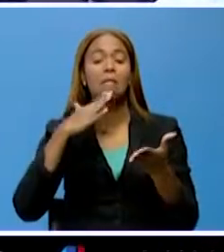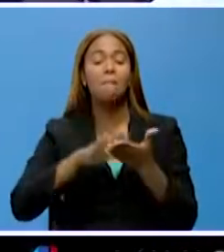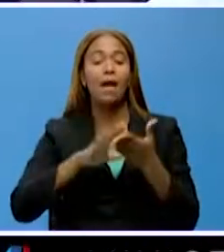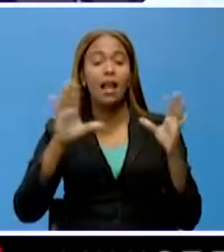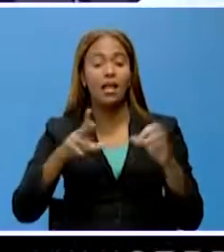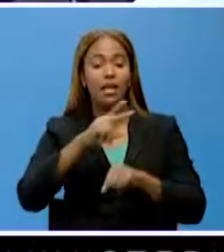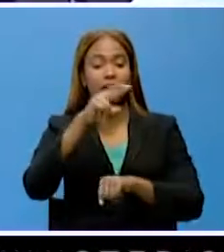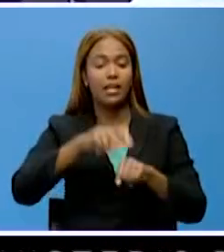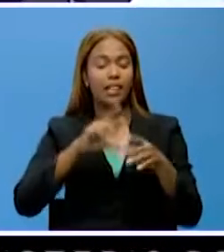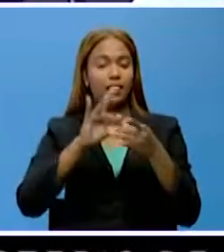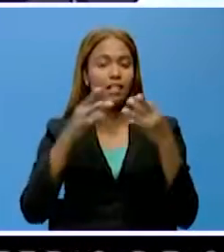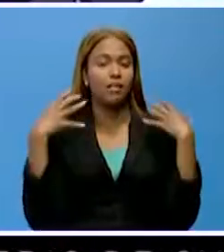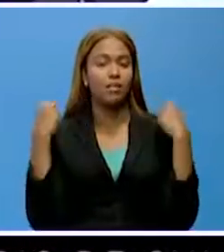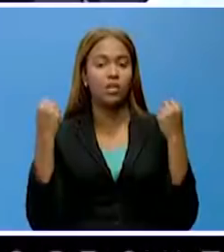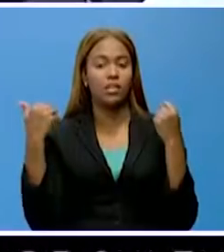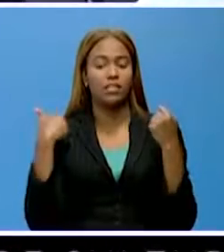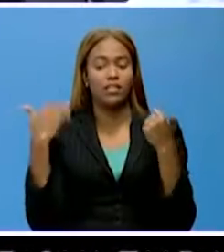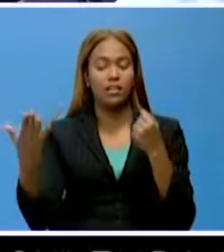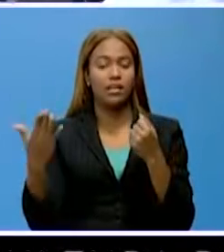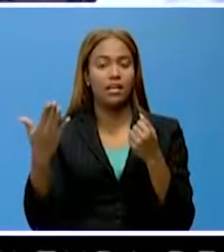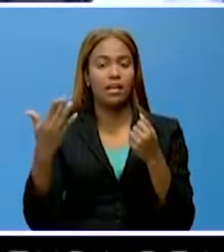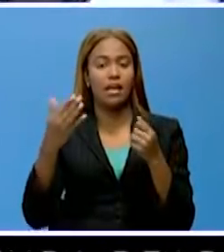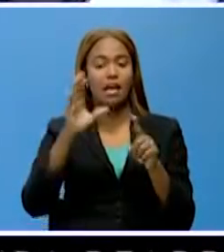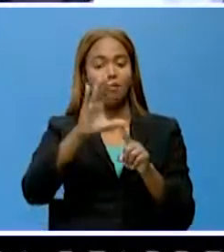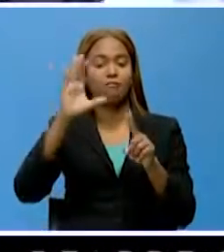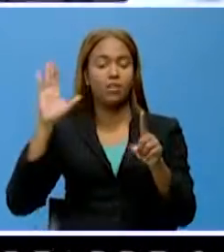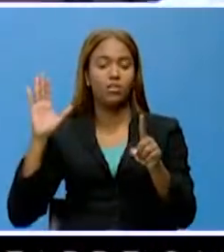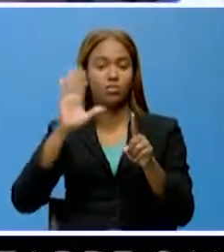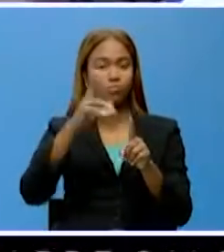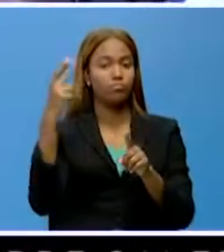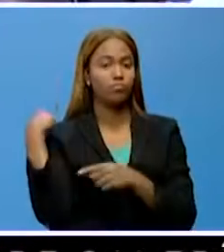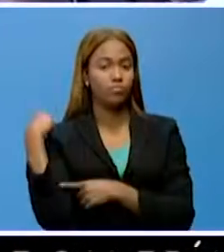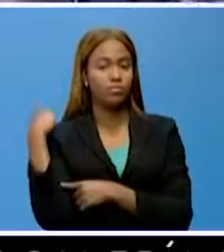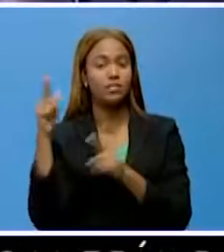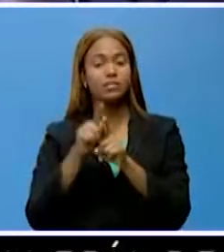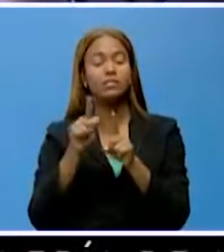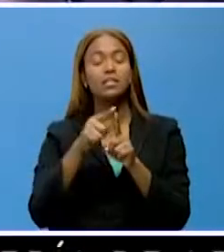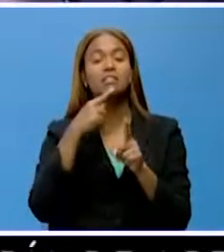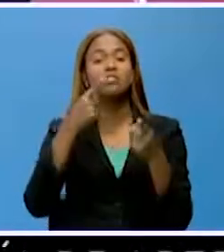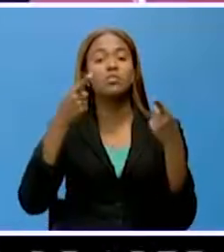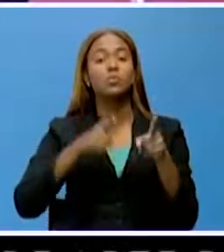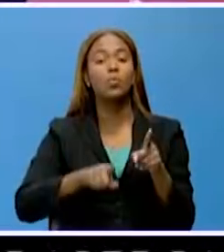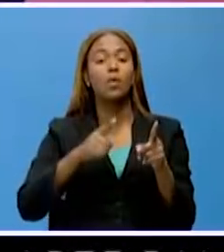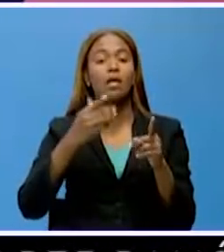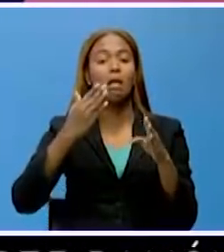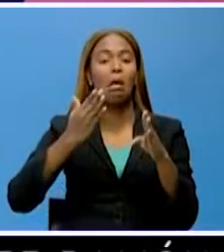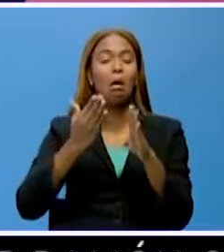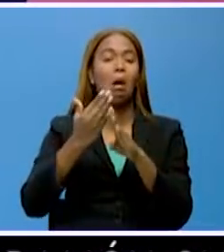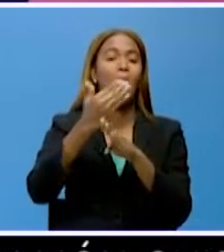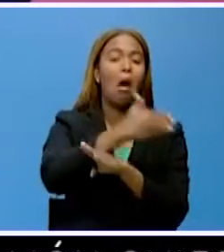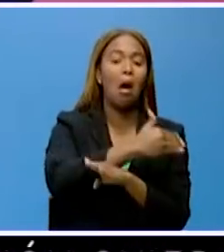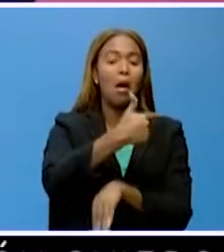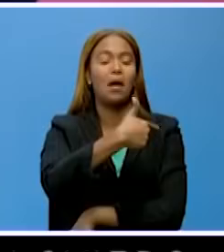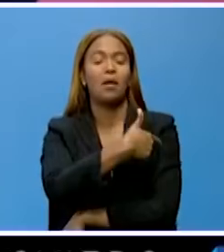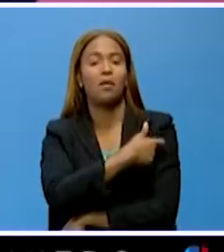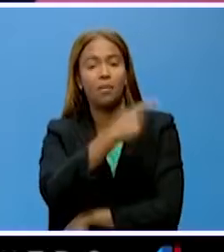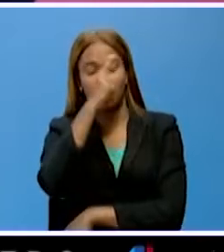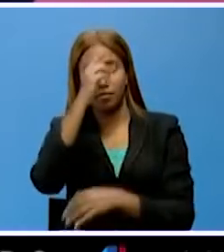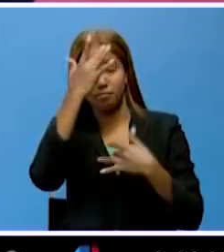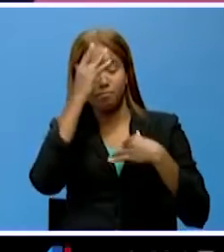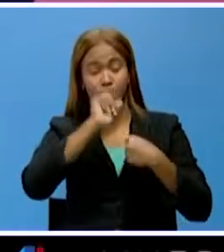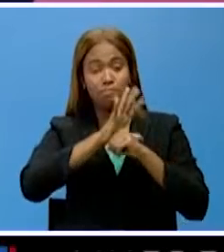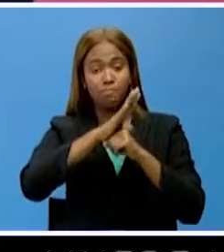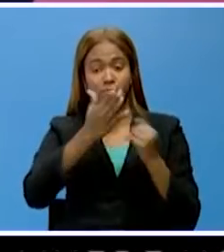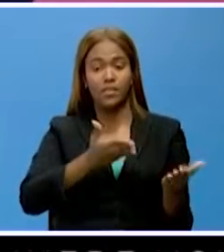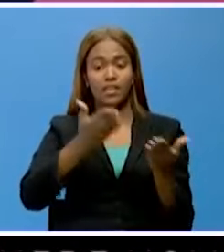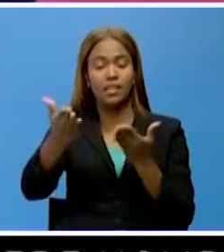la regional sanitaria que lo hizo saltar del puesto. En ese orden, precisó que también se trata de desviar vacunas contra el COVID-19